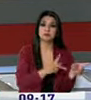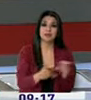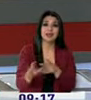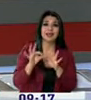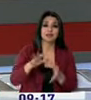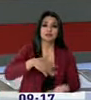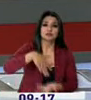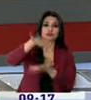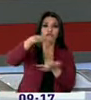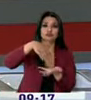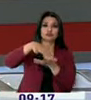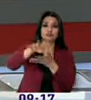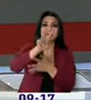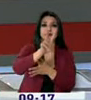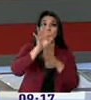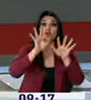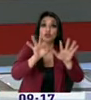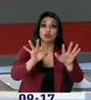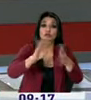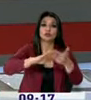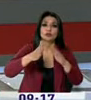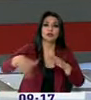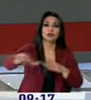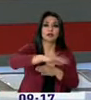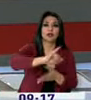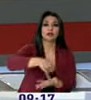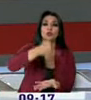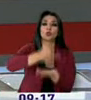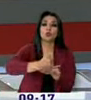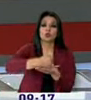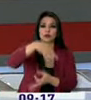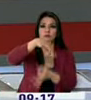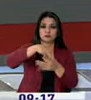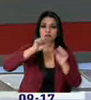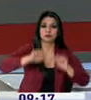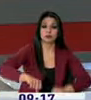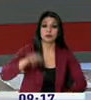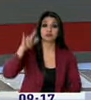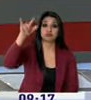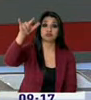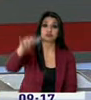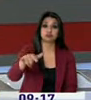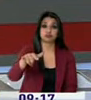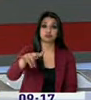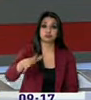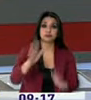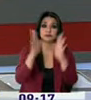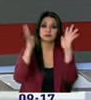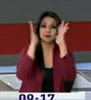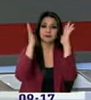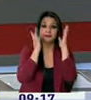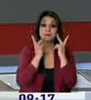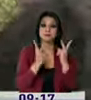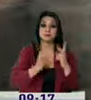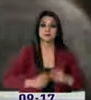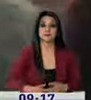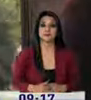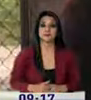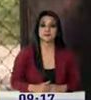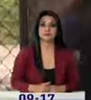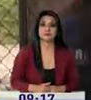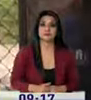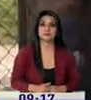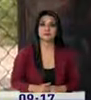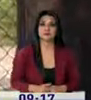para su envío oportuno a 28 juntas electorales de acceso aéreo que están en medio de la selva. Miremos.